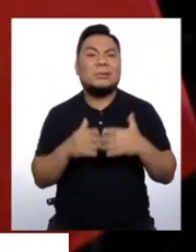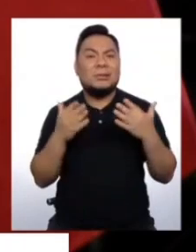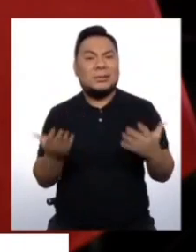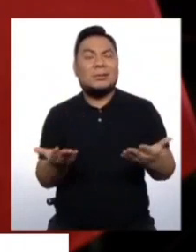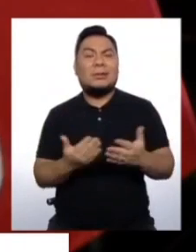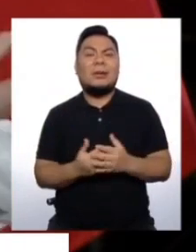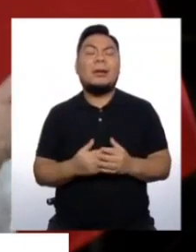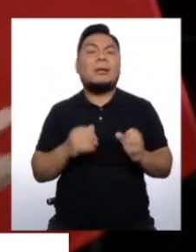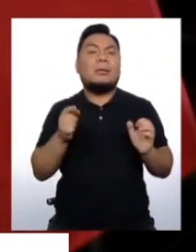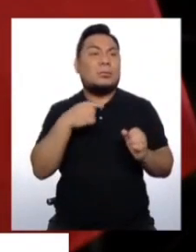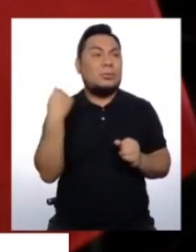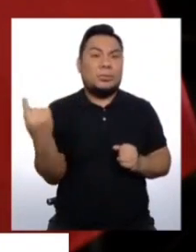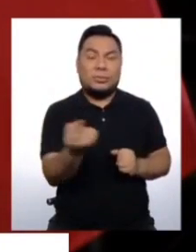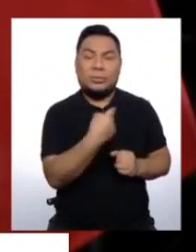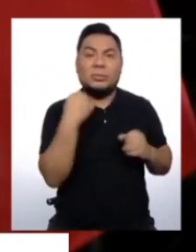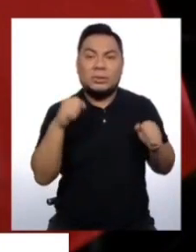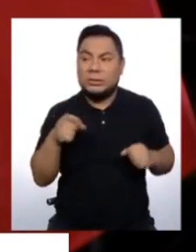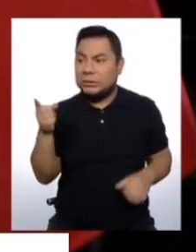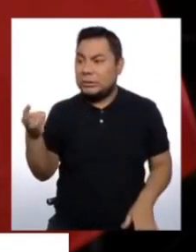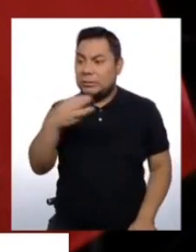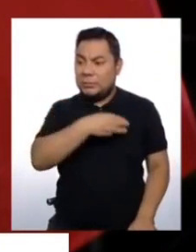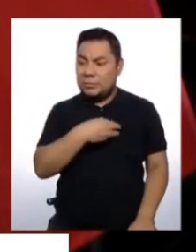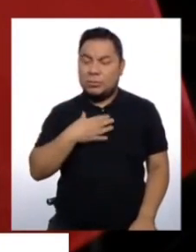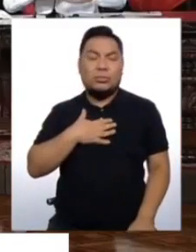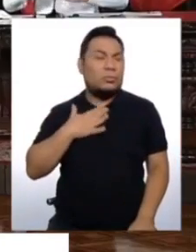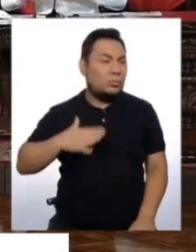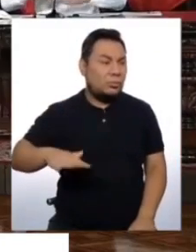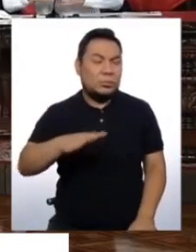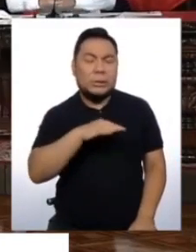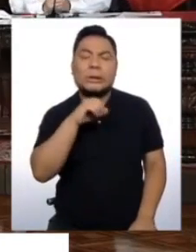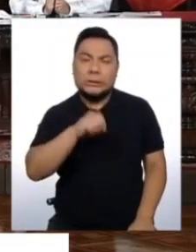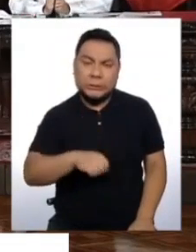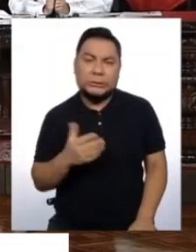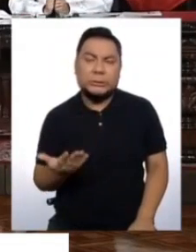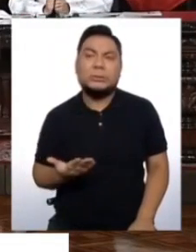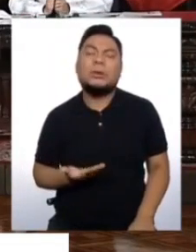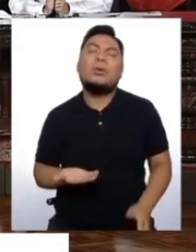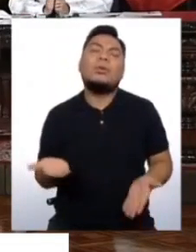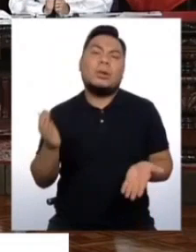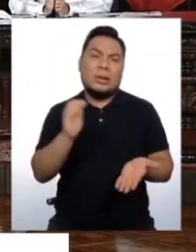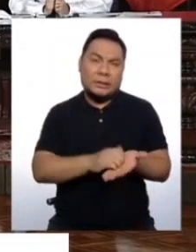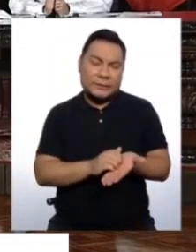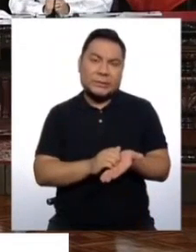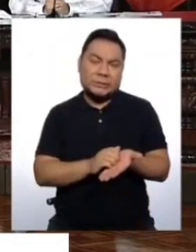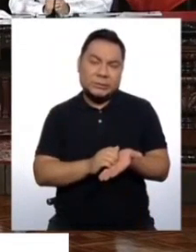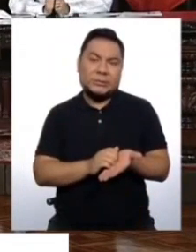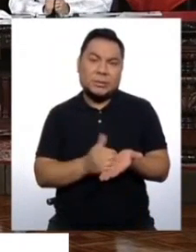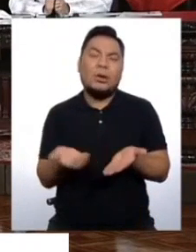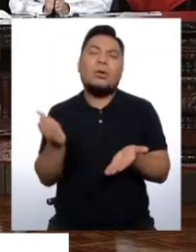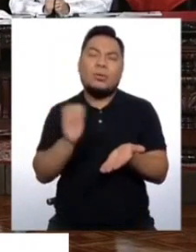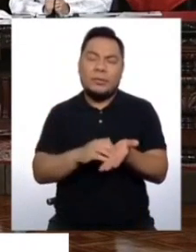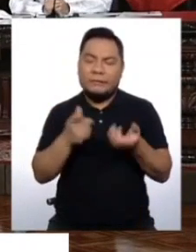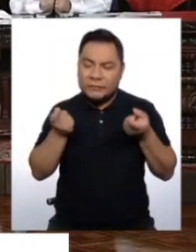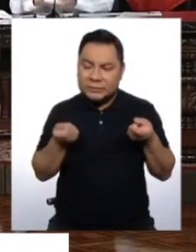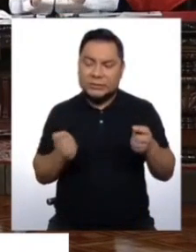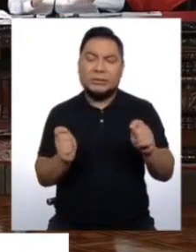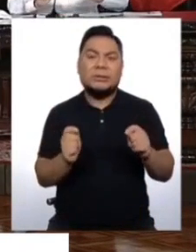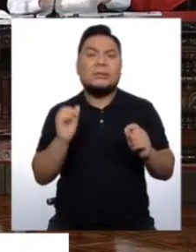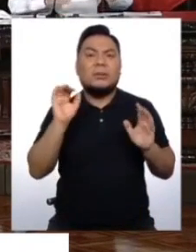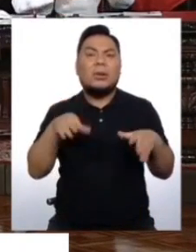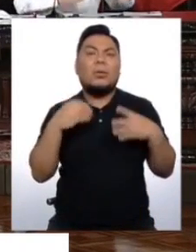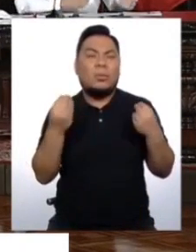entonces nos ponemos todos, ministros y yo mismo, para nuevamente esforzarnos